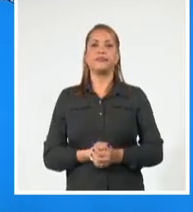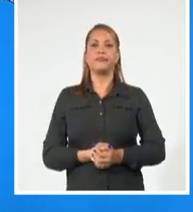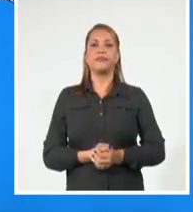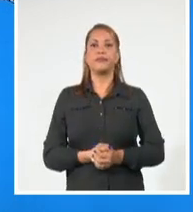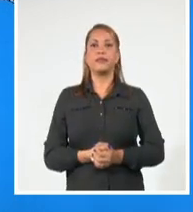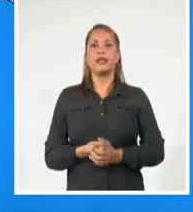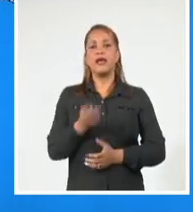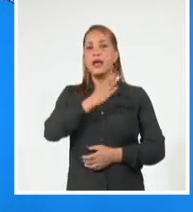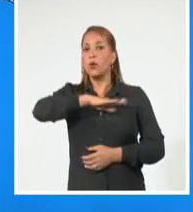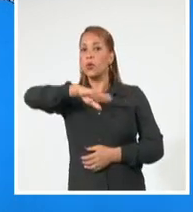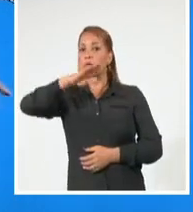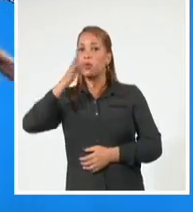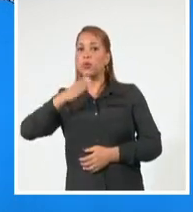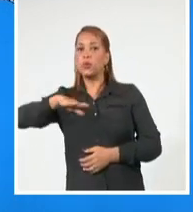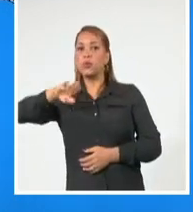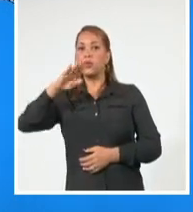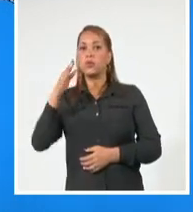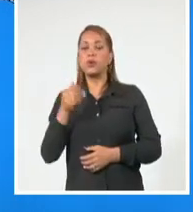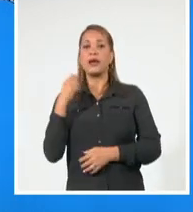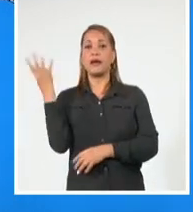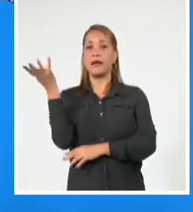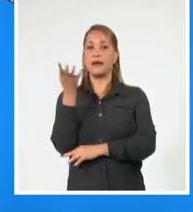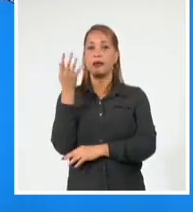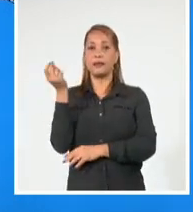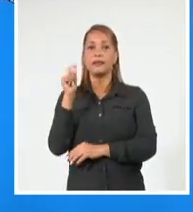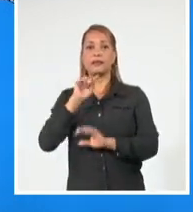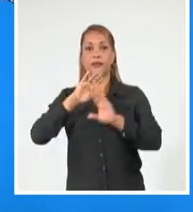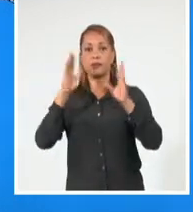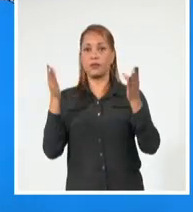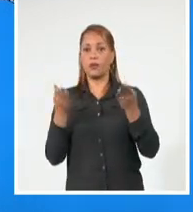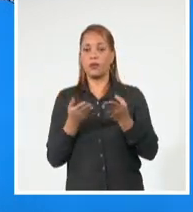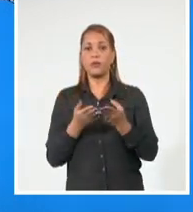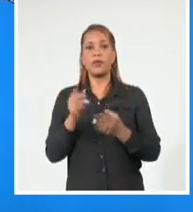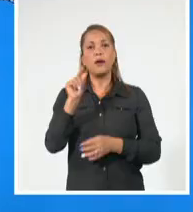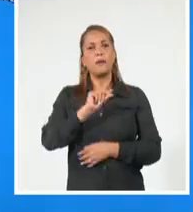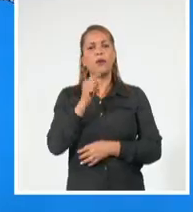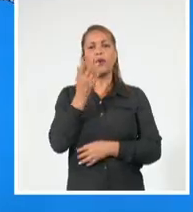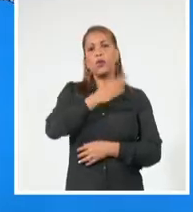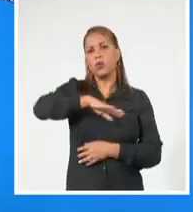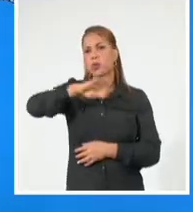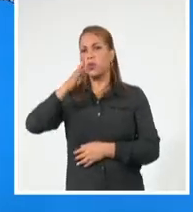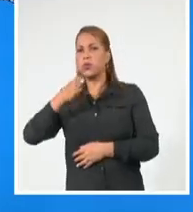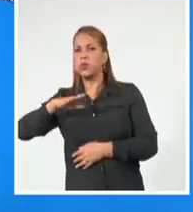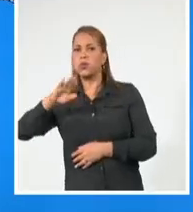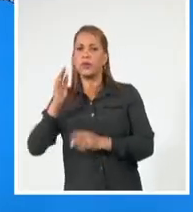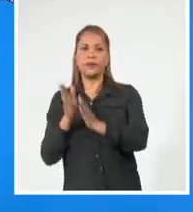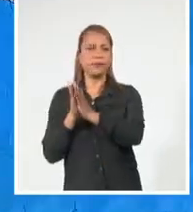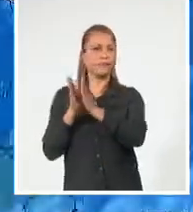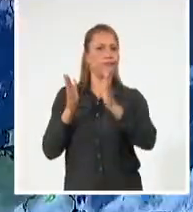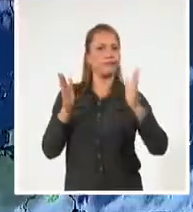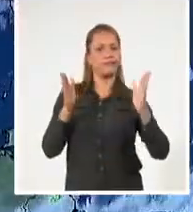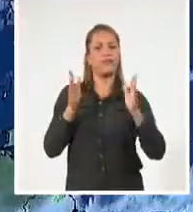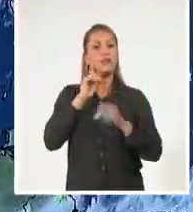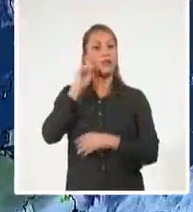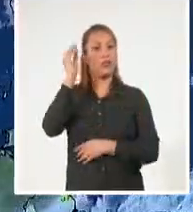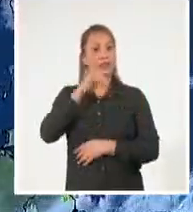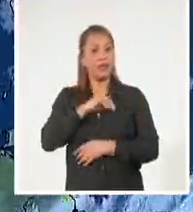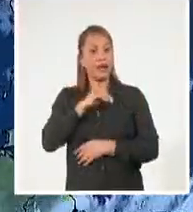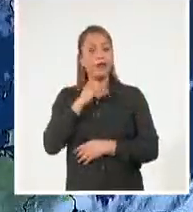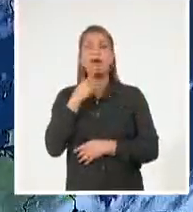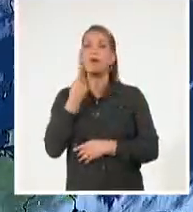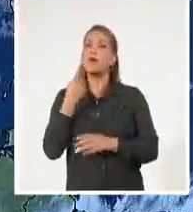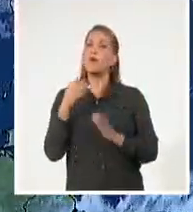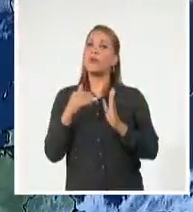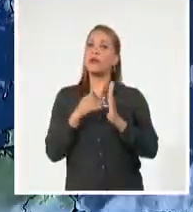oriental, oleaje de Punta de Maicía, Cabo Cruz disminuyendo en la tarde y poco oleaje en el resto de nuestros litorales. Así que ya usted sabe, una